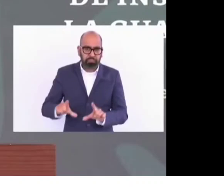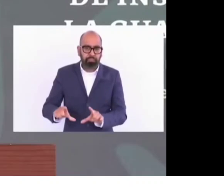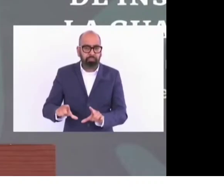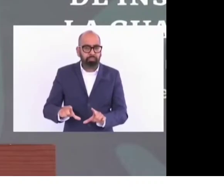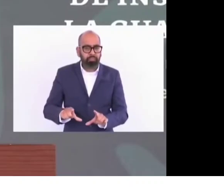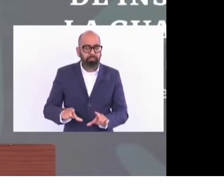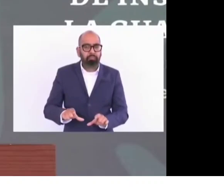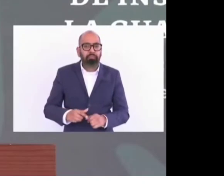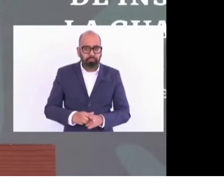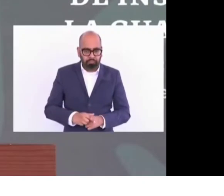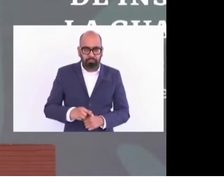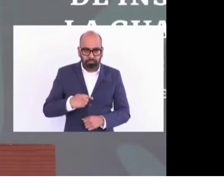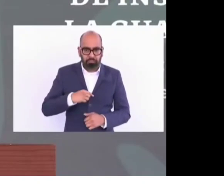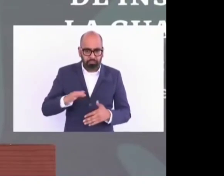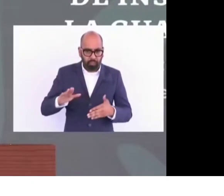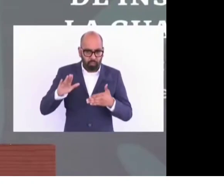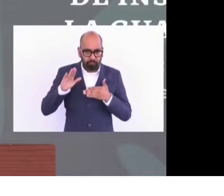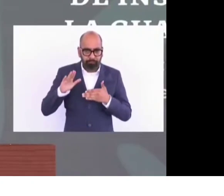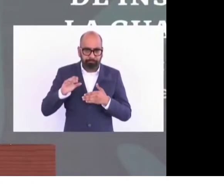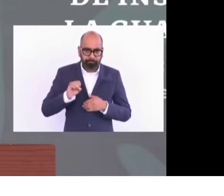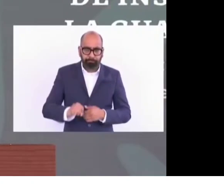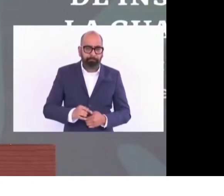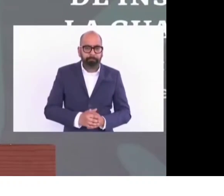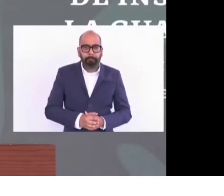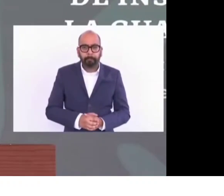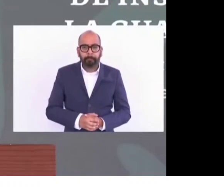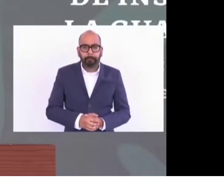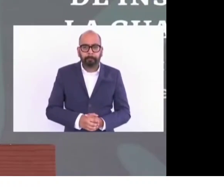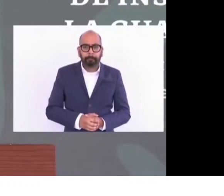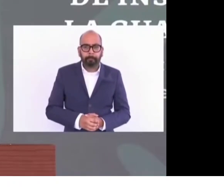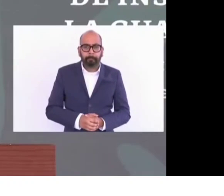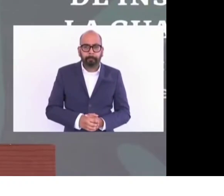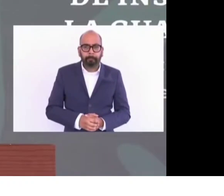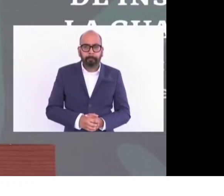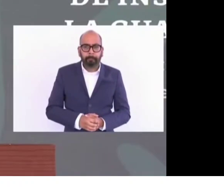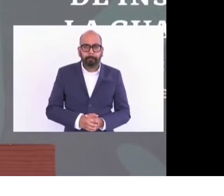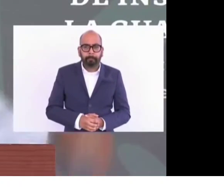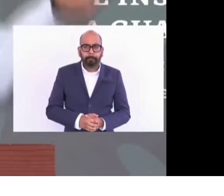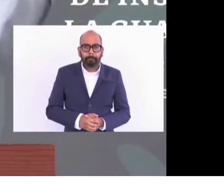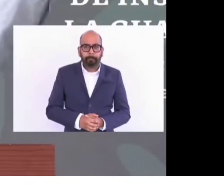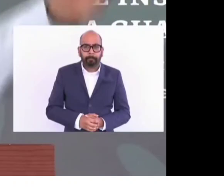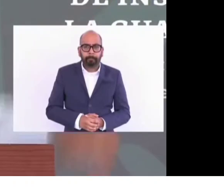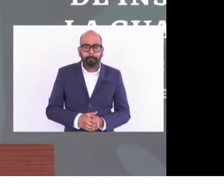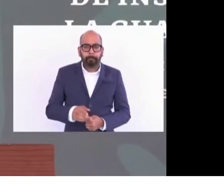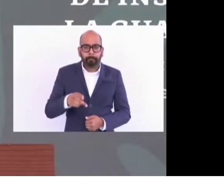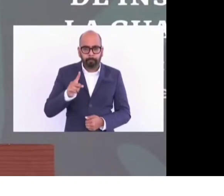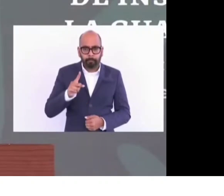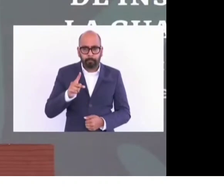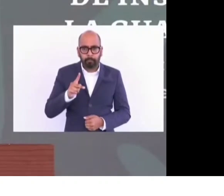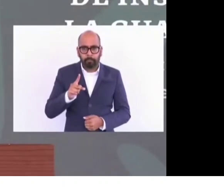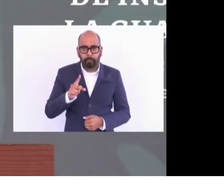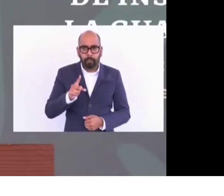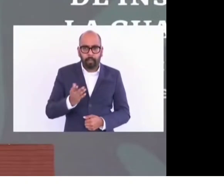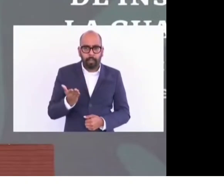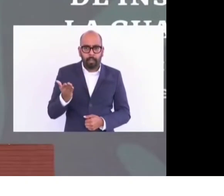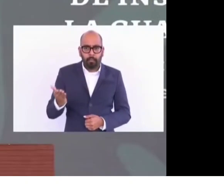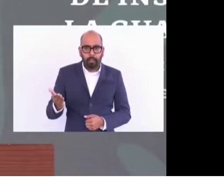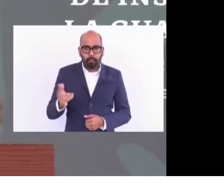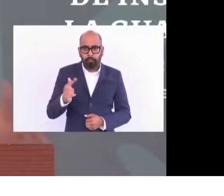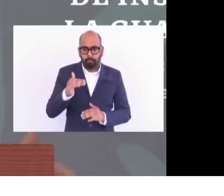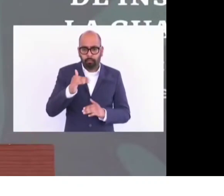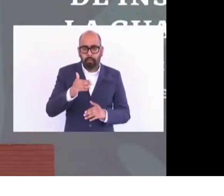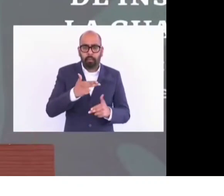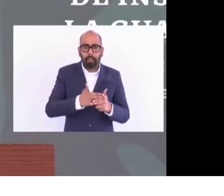Hacemos ese compromiso. Nada más que vamos a poner un límite hasta el